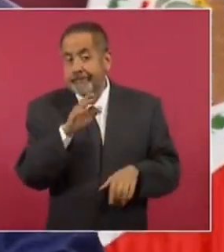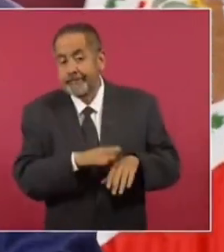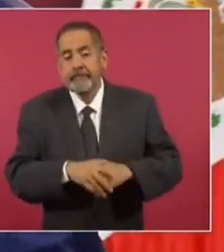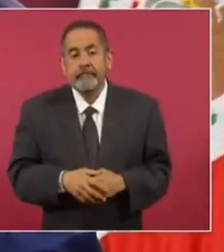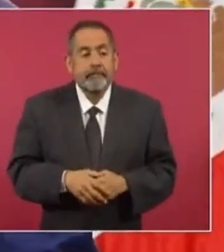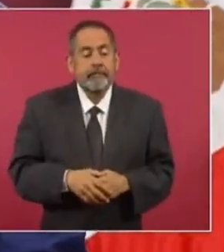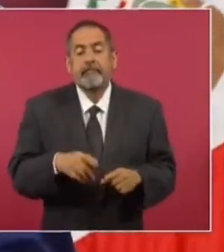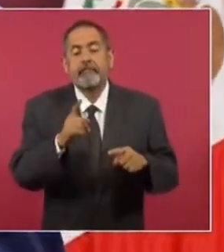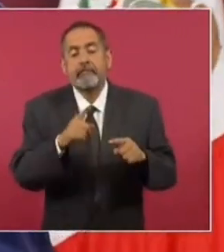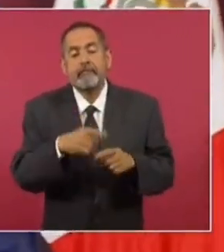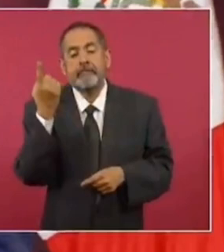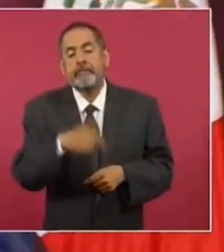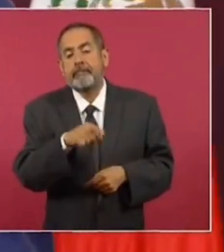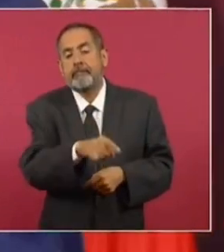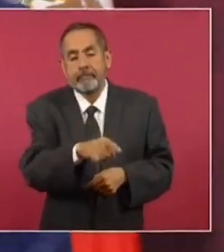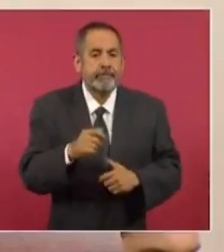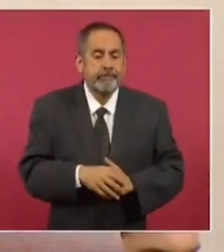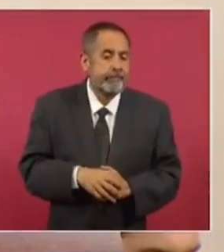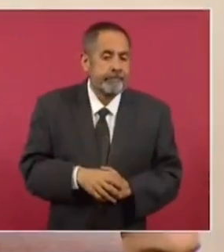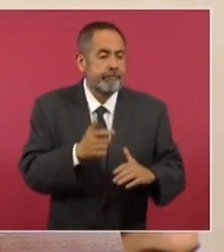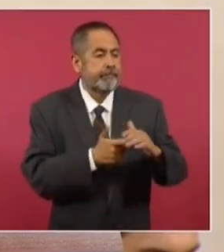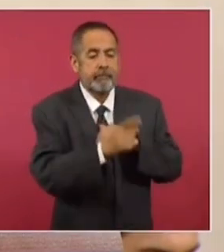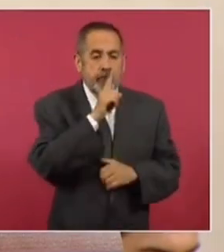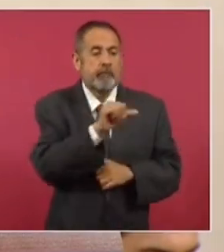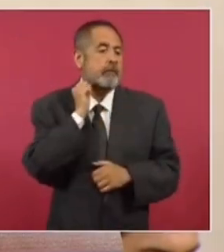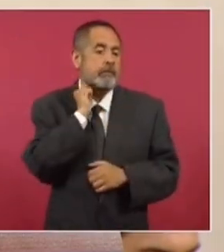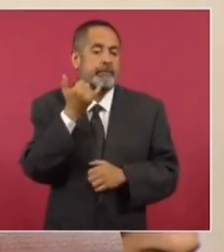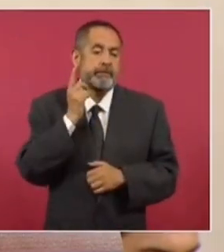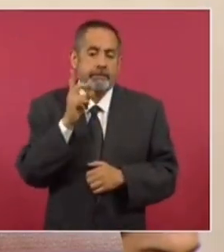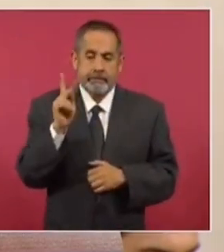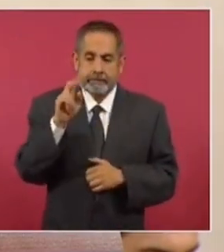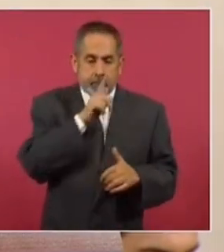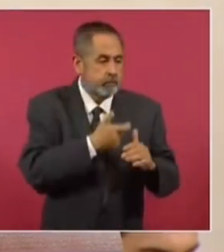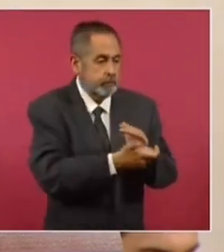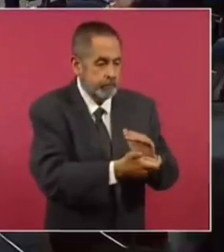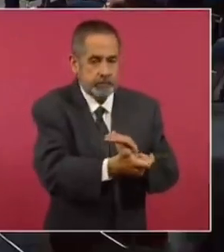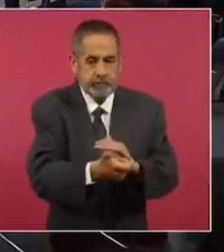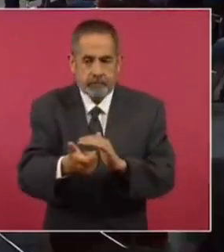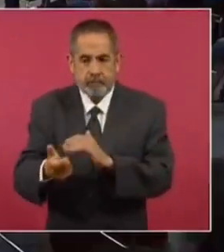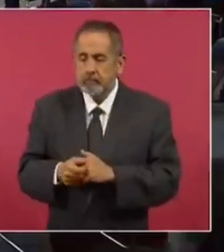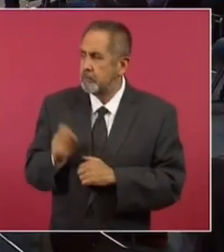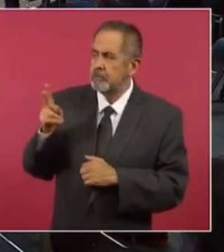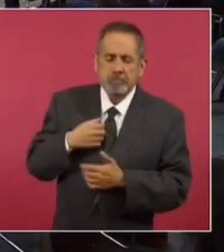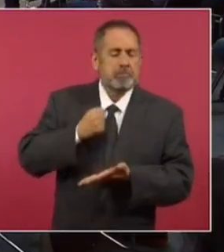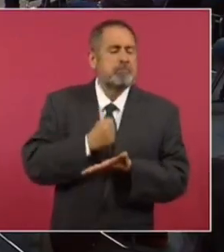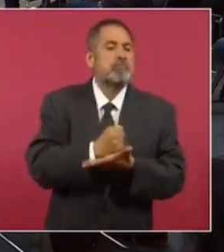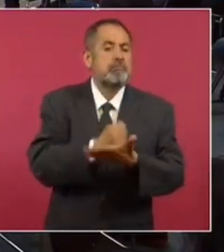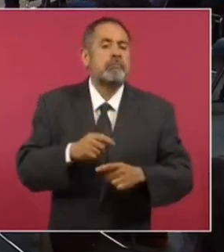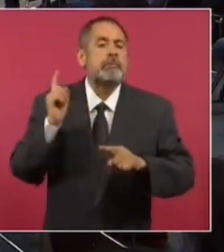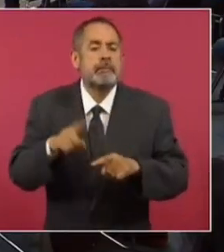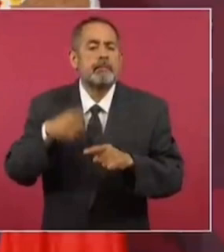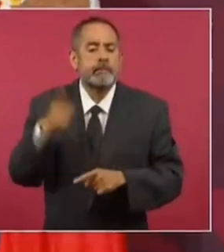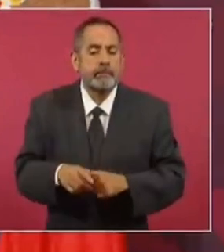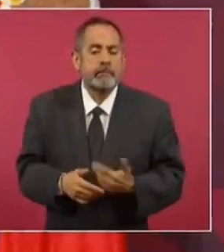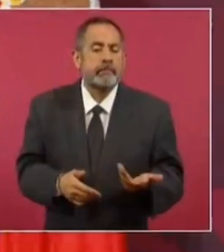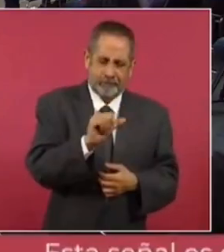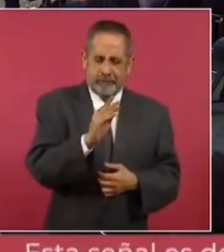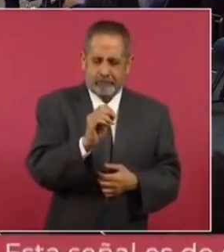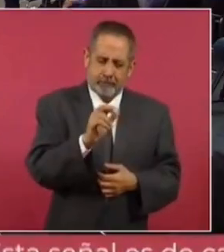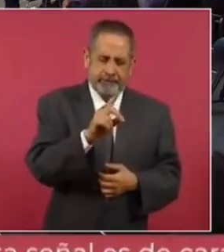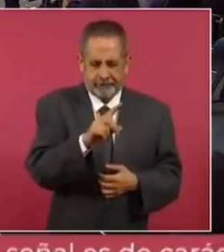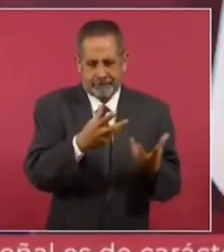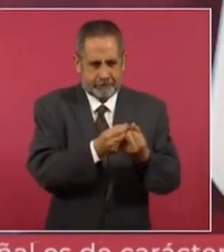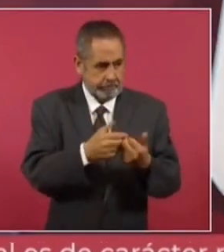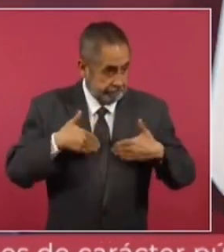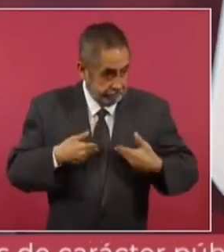plantón quién le ordenó darle dinero senadores y diputados del pan para que aprobaran la reforma energética